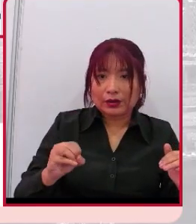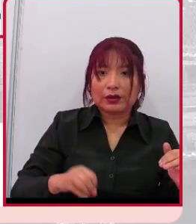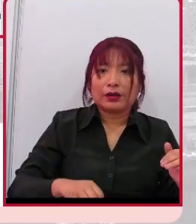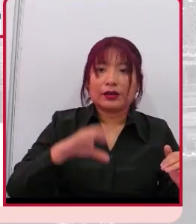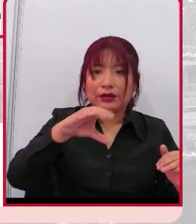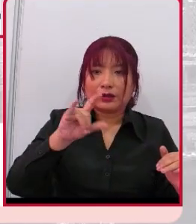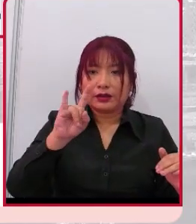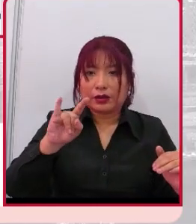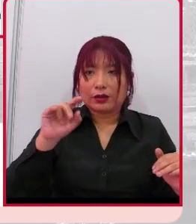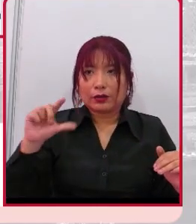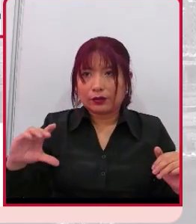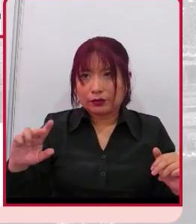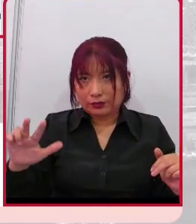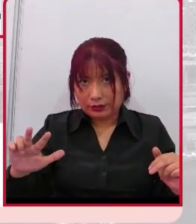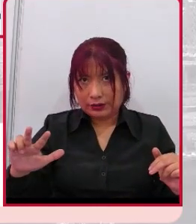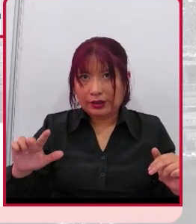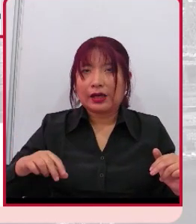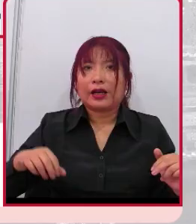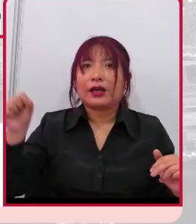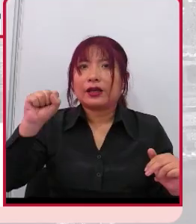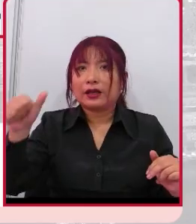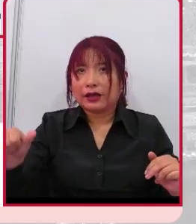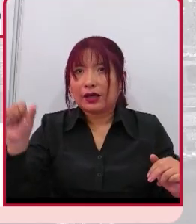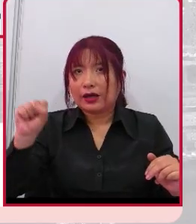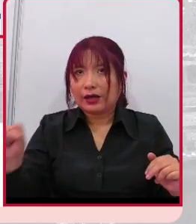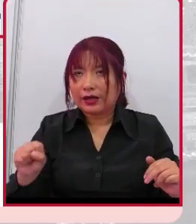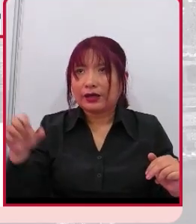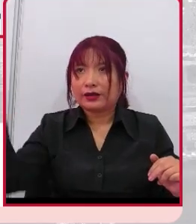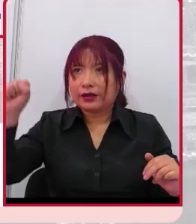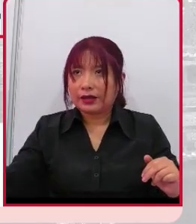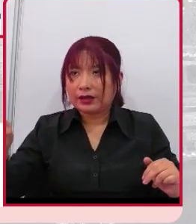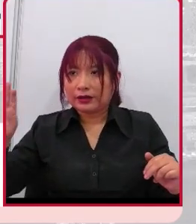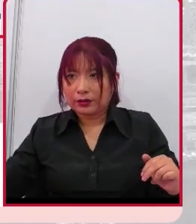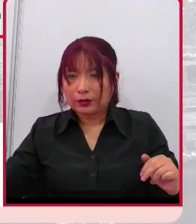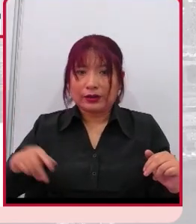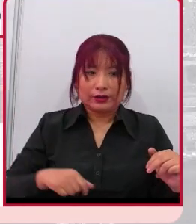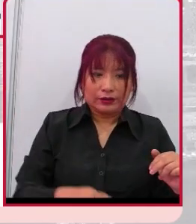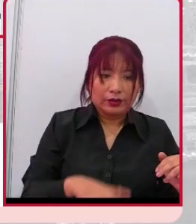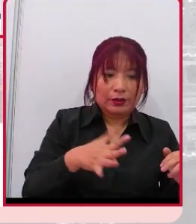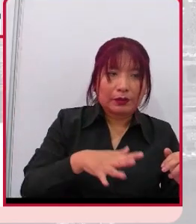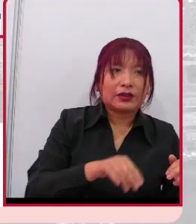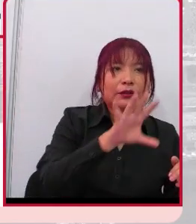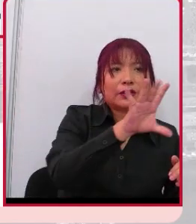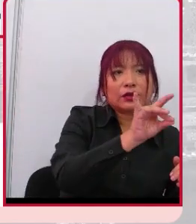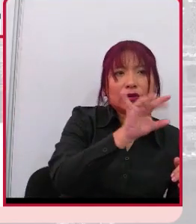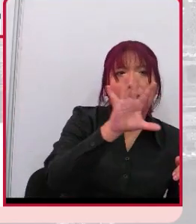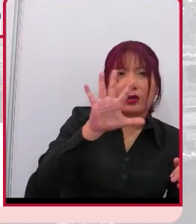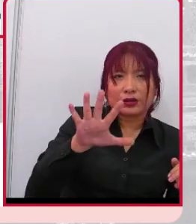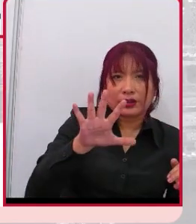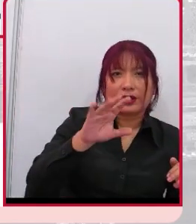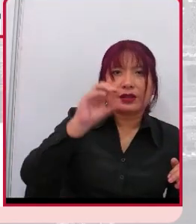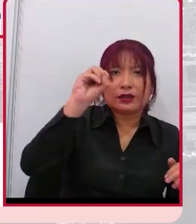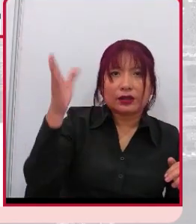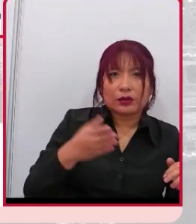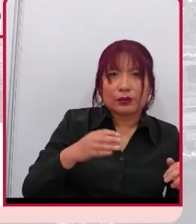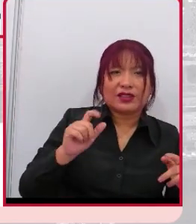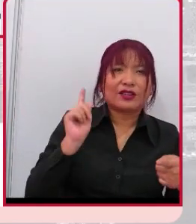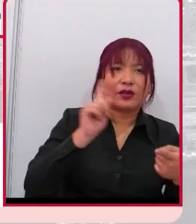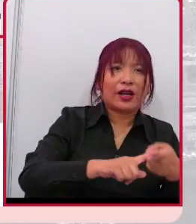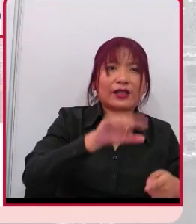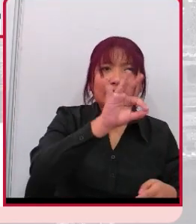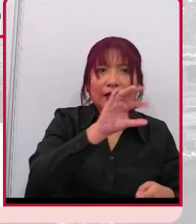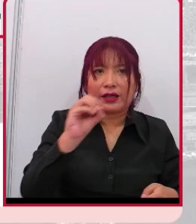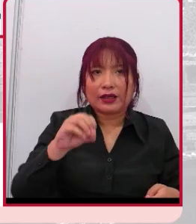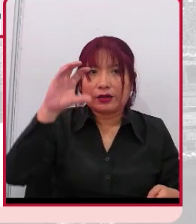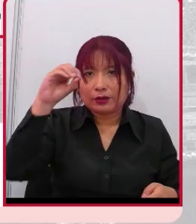debajo al valor típico que procesa Brocal, que está encima de 85 y 90%. Una muestra número 2 con